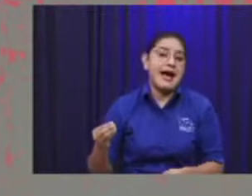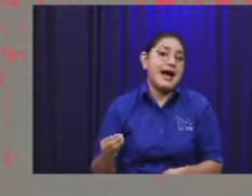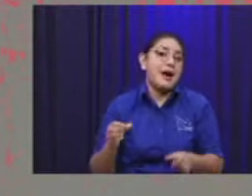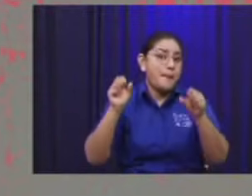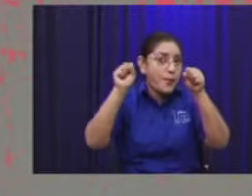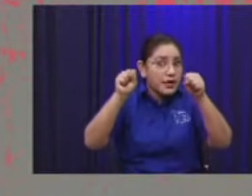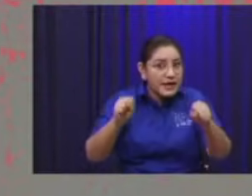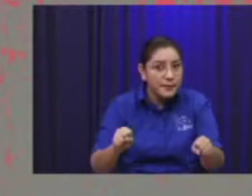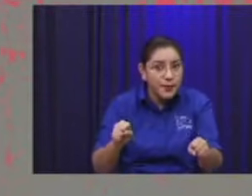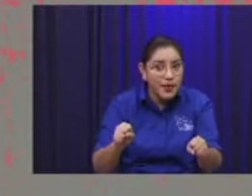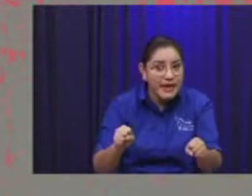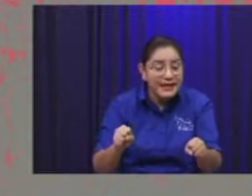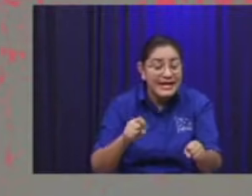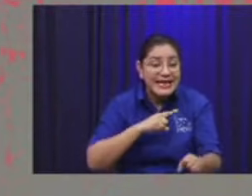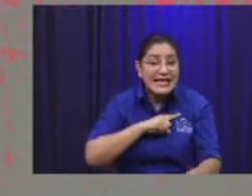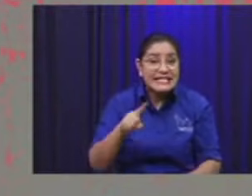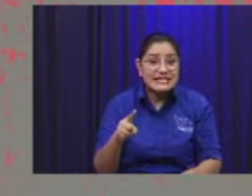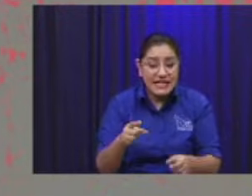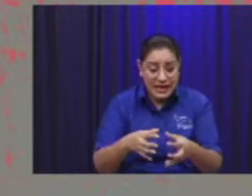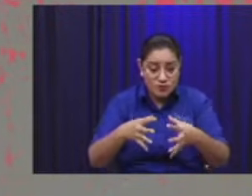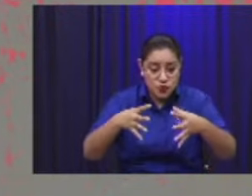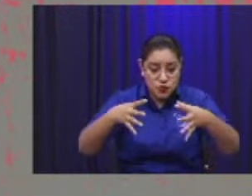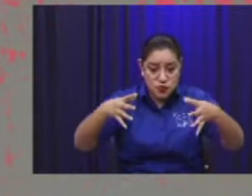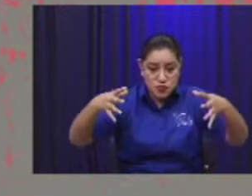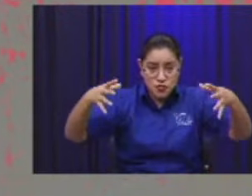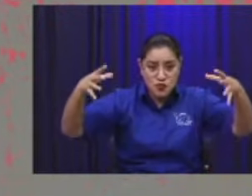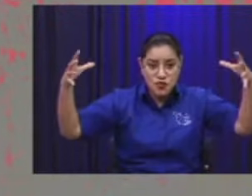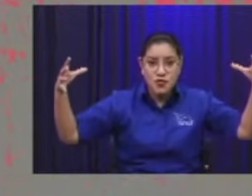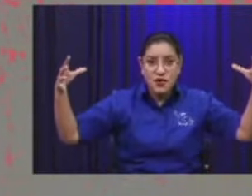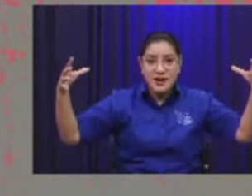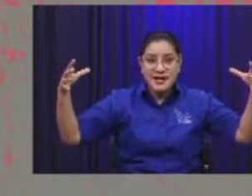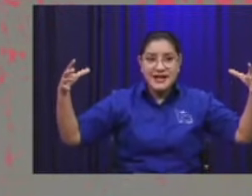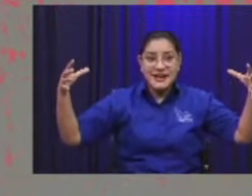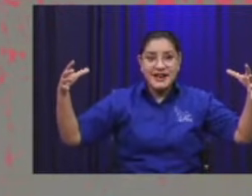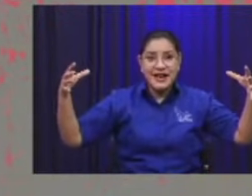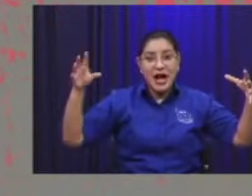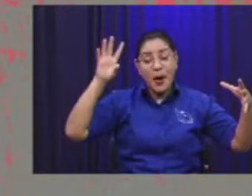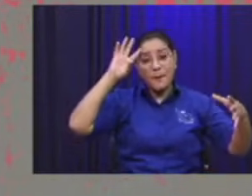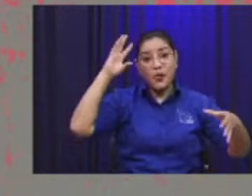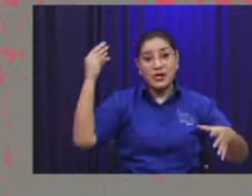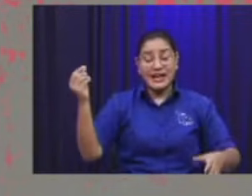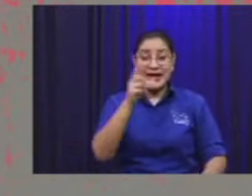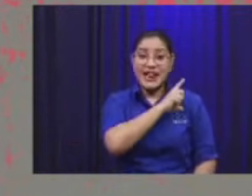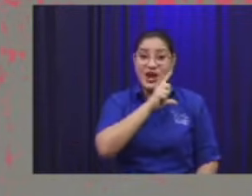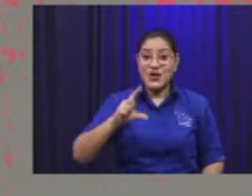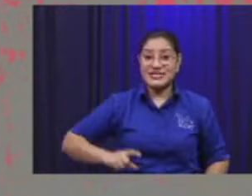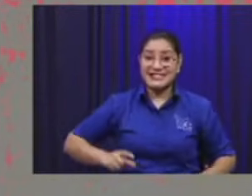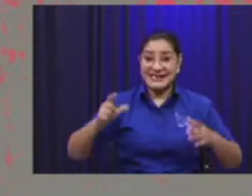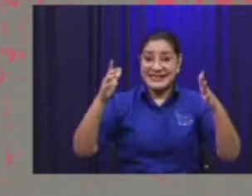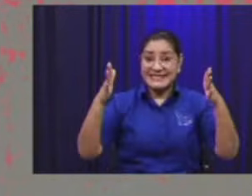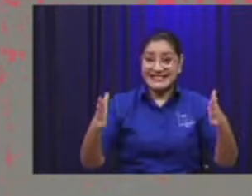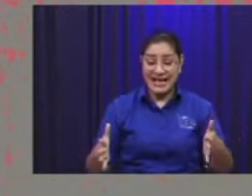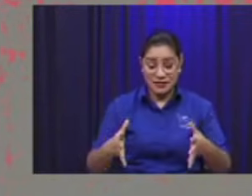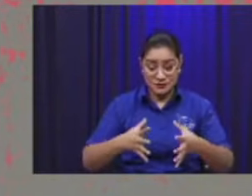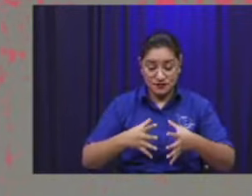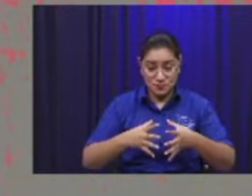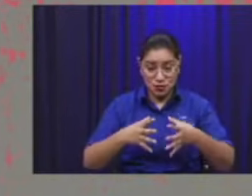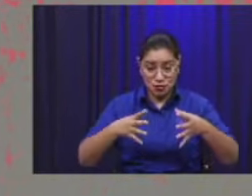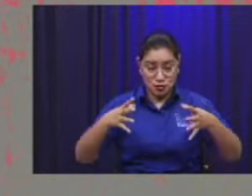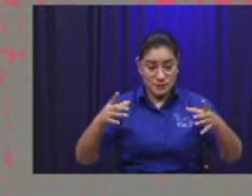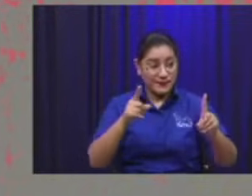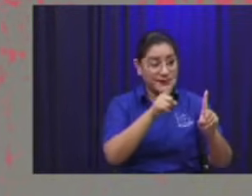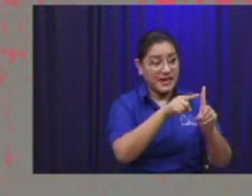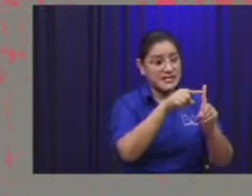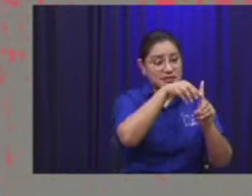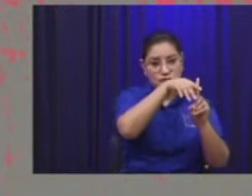hermano no sólo los cristianos en el sentido espiritual parecemos cuyos y dios permite que